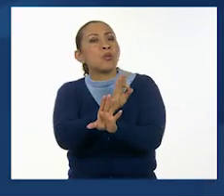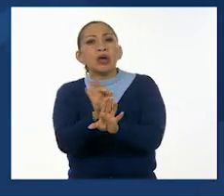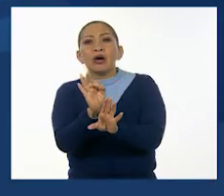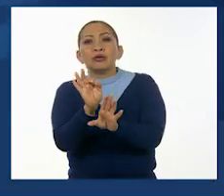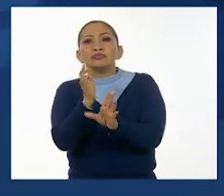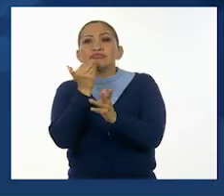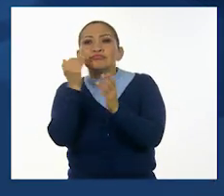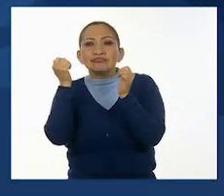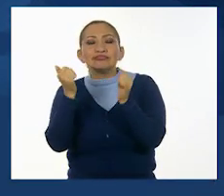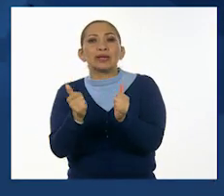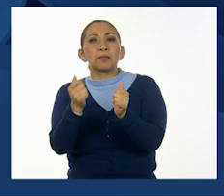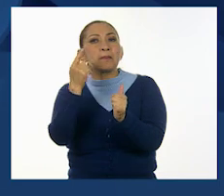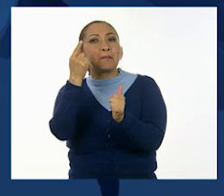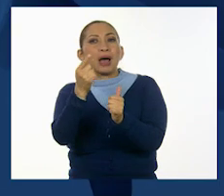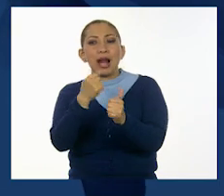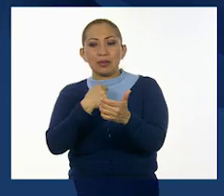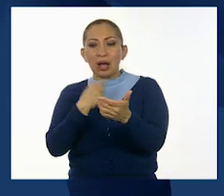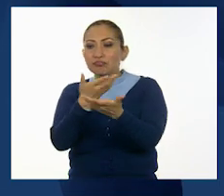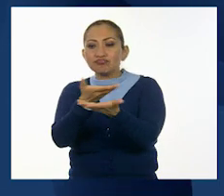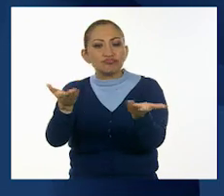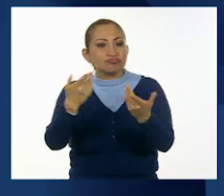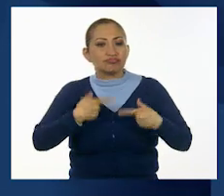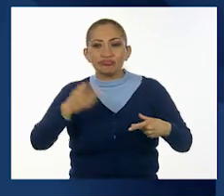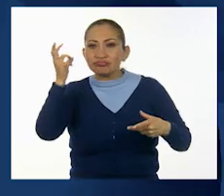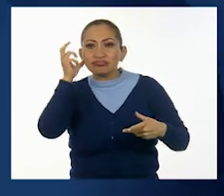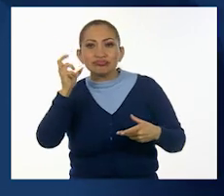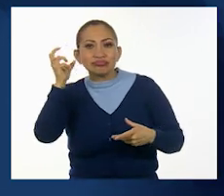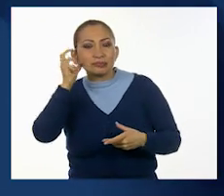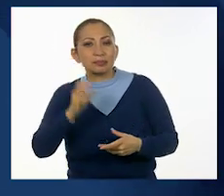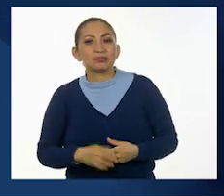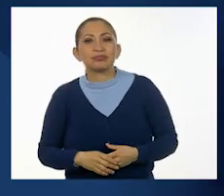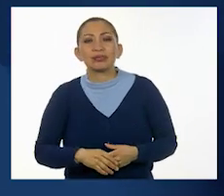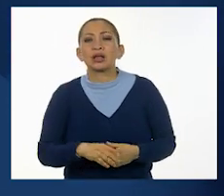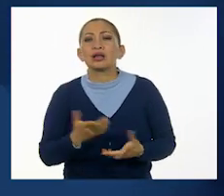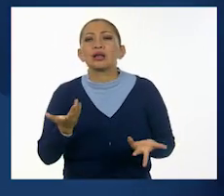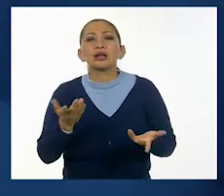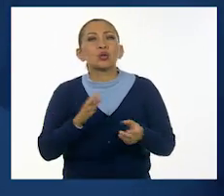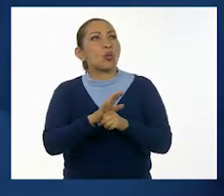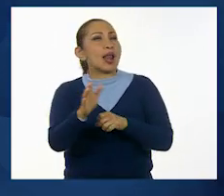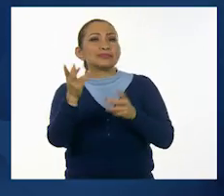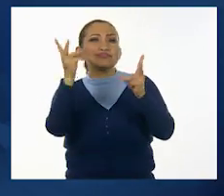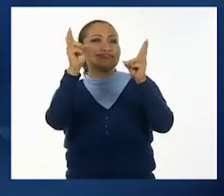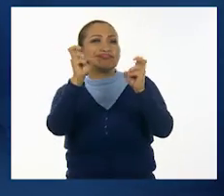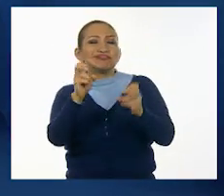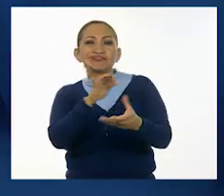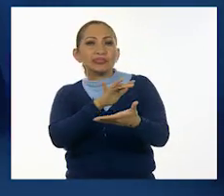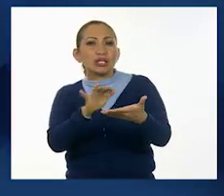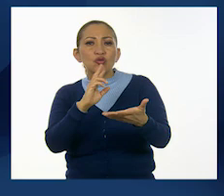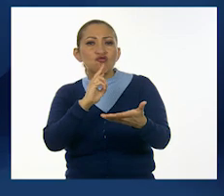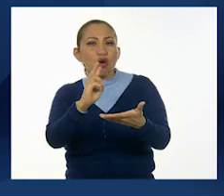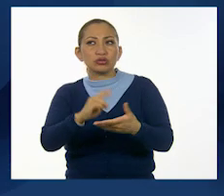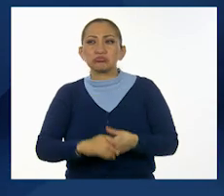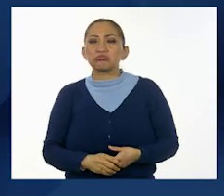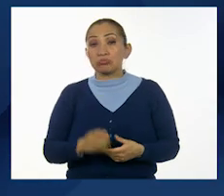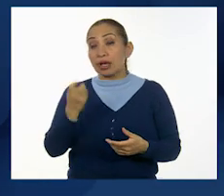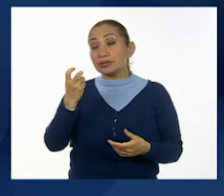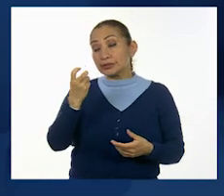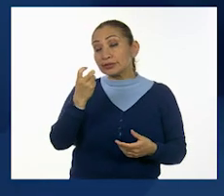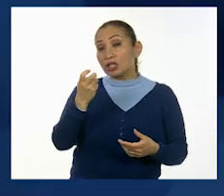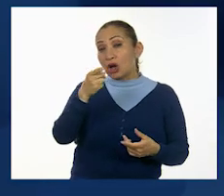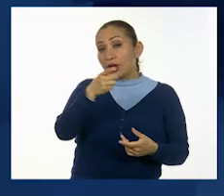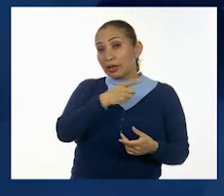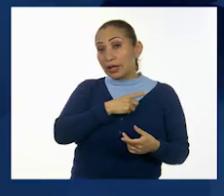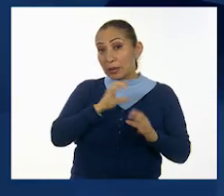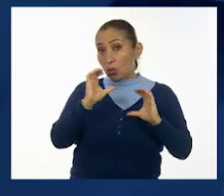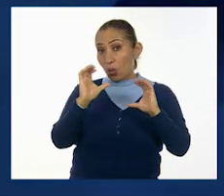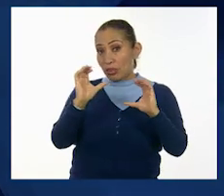de la mejor manera para mis espectadores? ¿Qué clase de textos podemos leer en voz alta? Esa es una parte que tenemos que